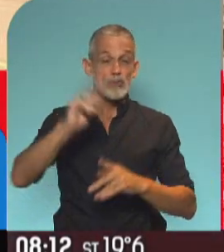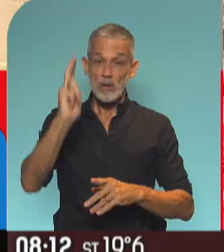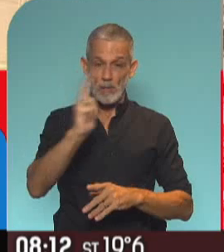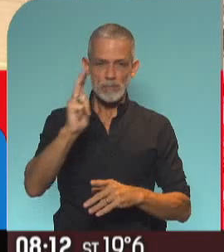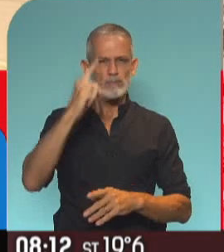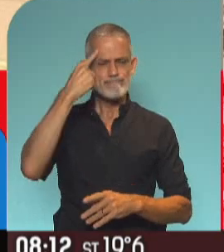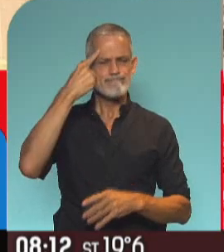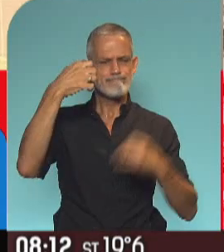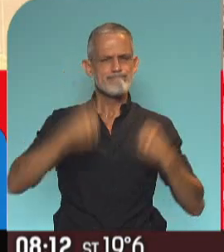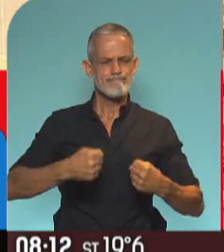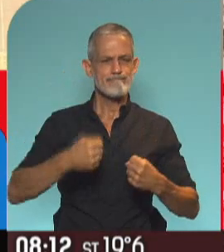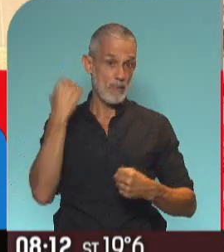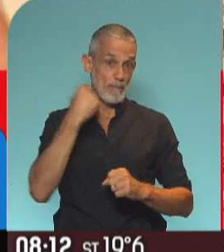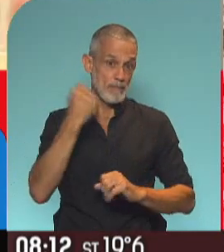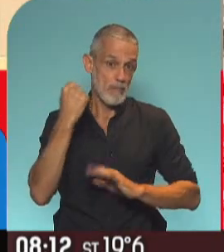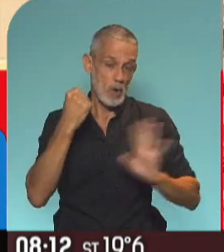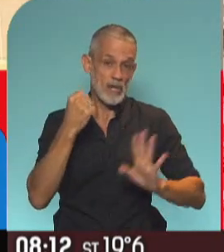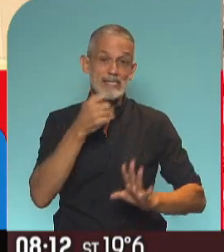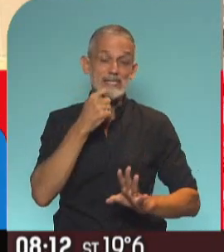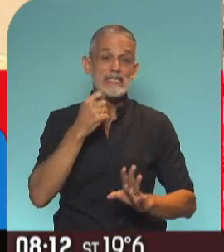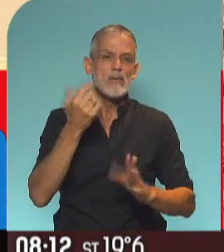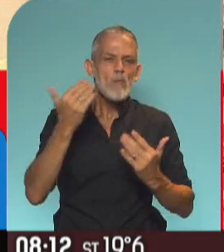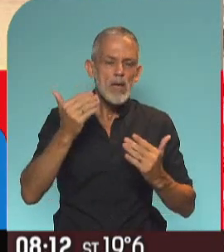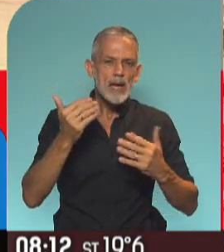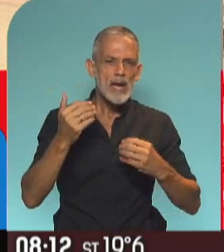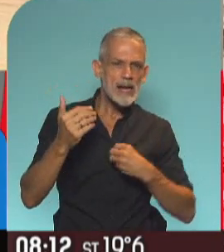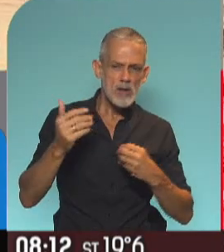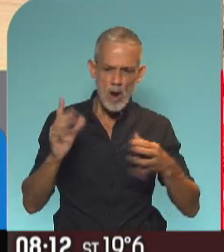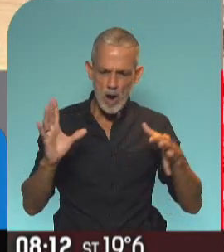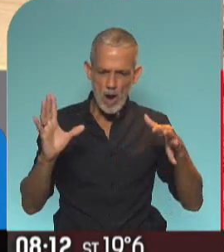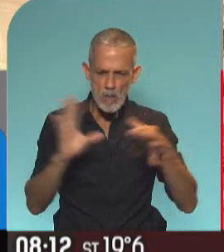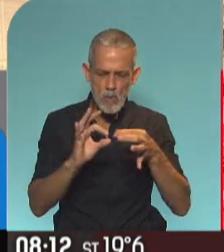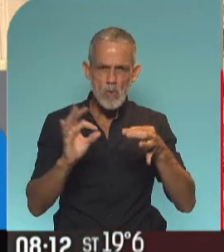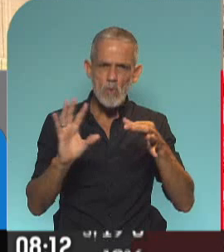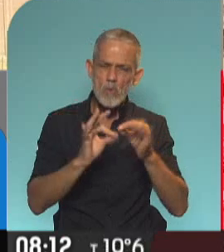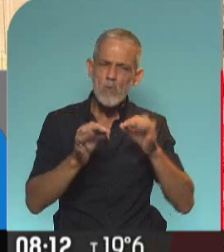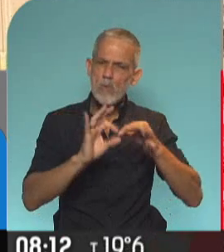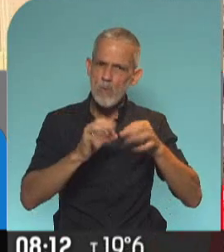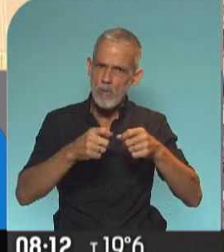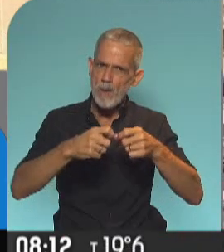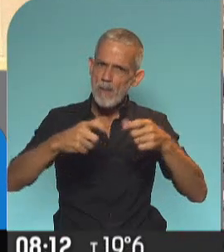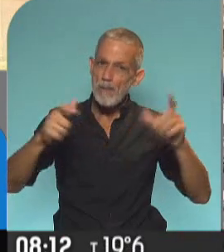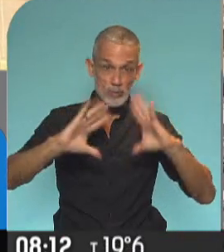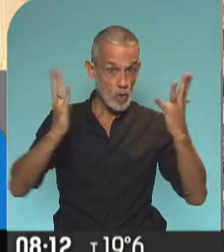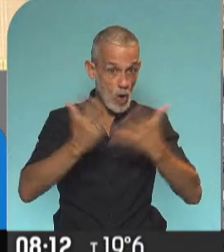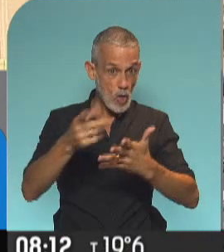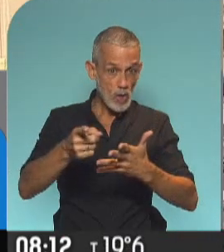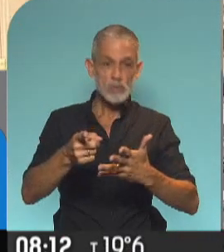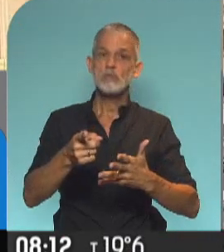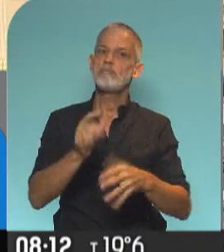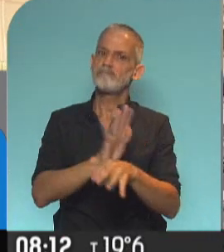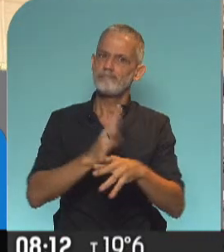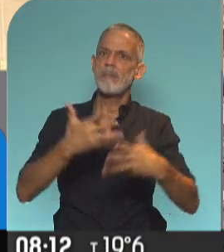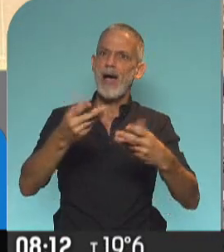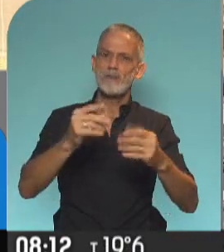es importante, y si logra que ese diálogo interreligioso crezca también a nivel mundial, será también una ayuda